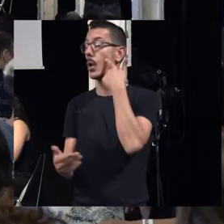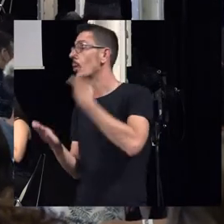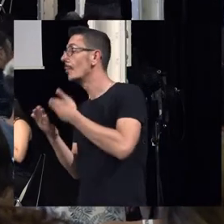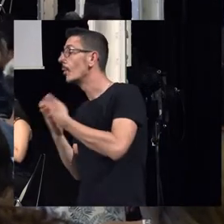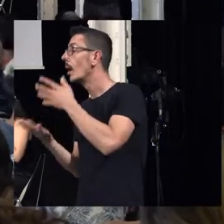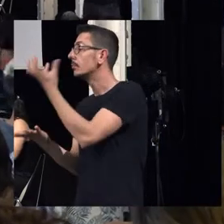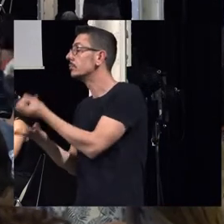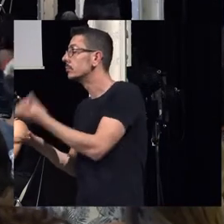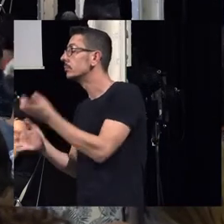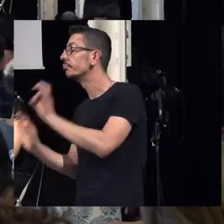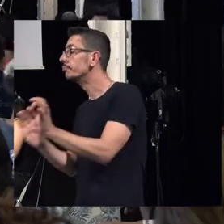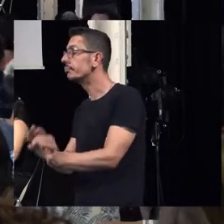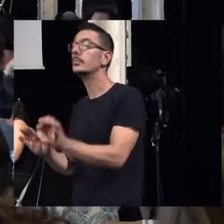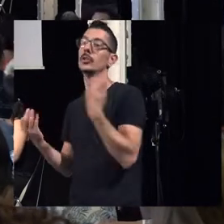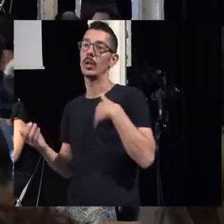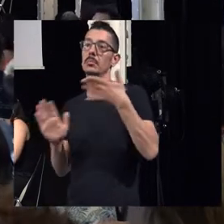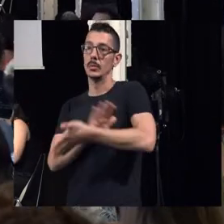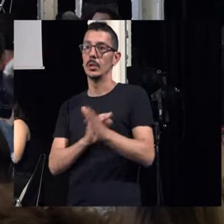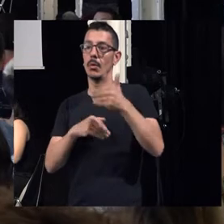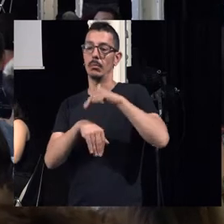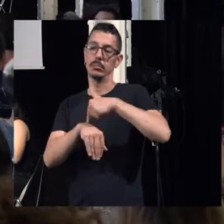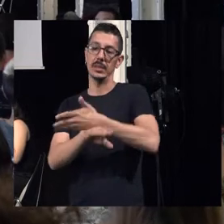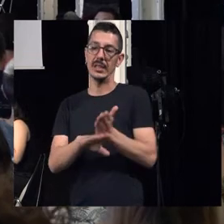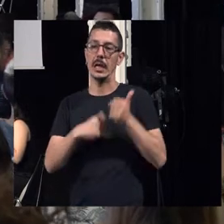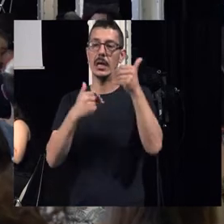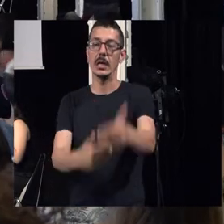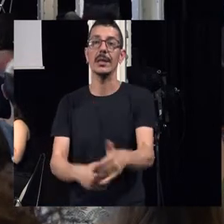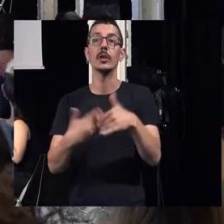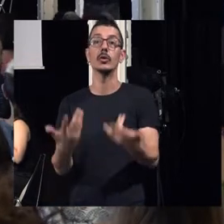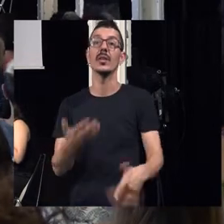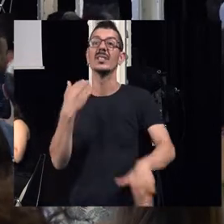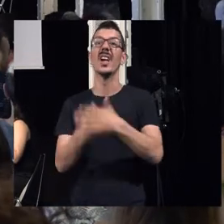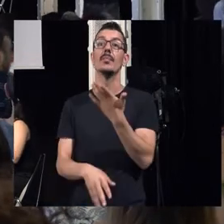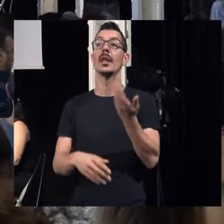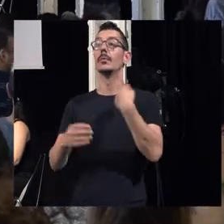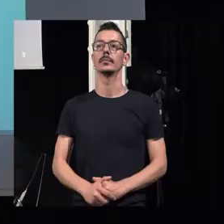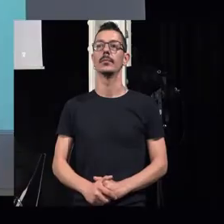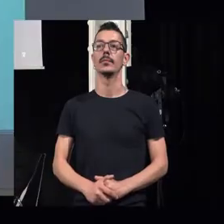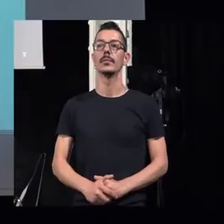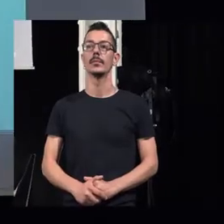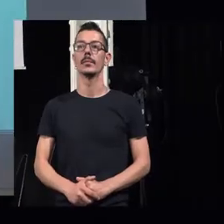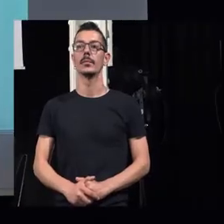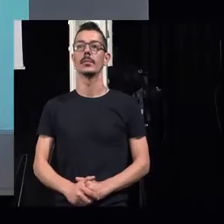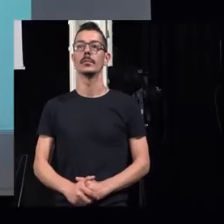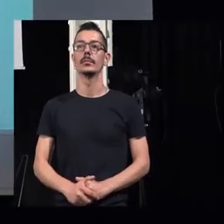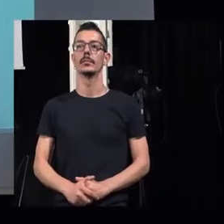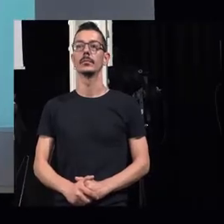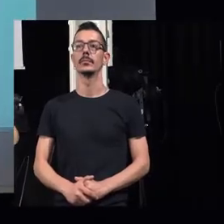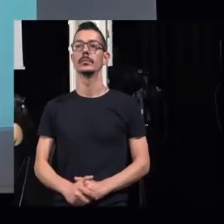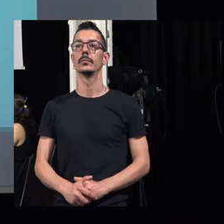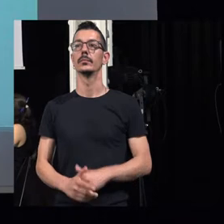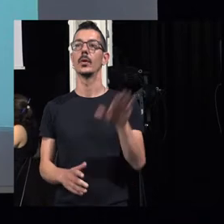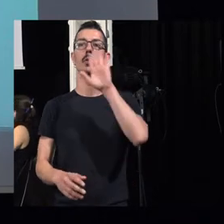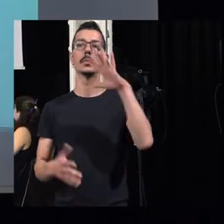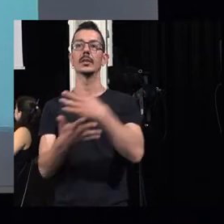que, sin más dilación, empezamos con el vídeo de Joana Rincón. Hola para